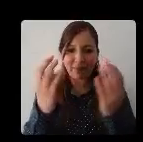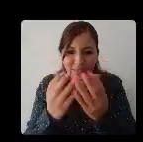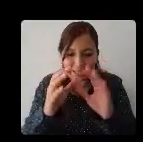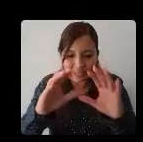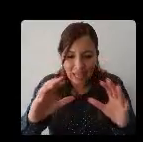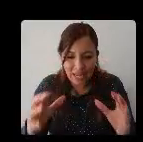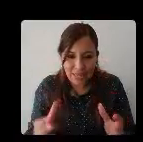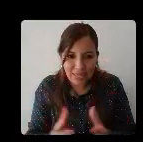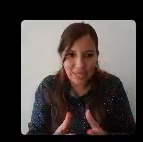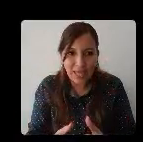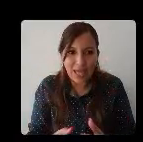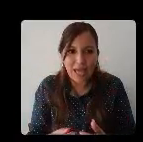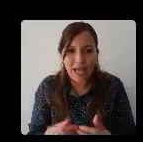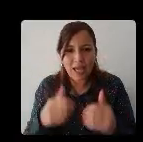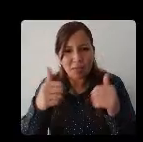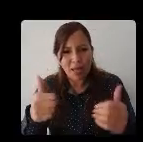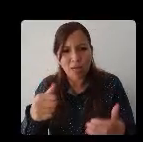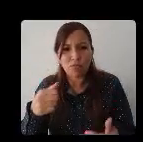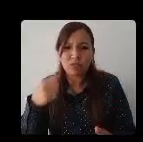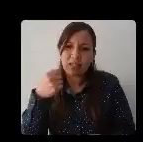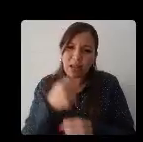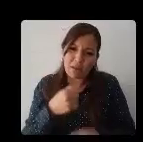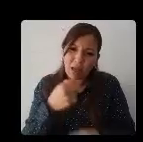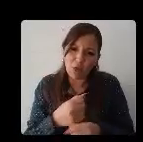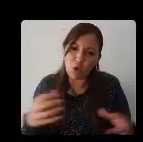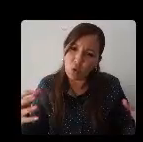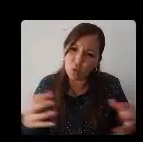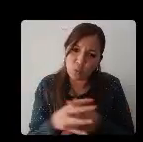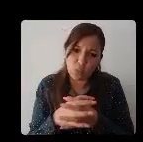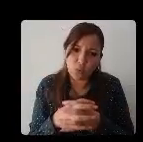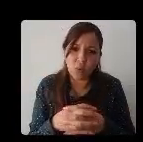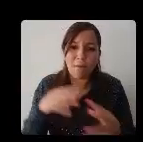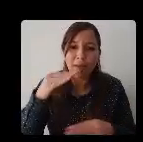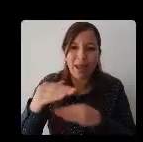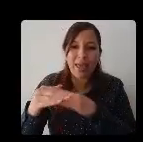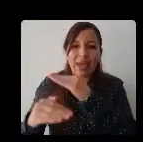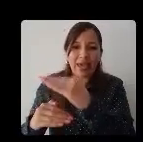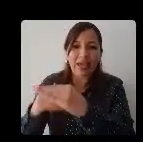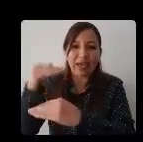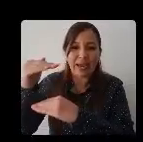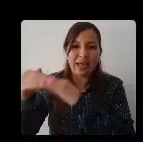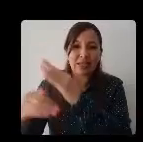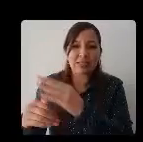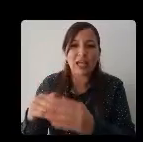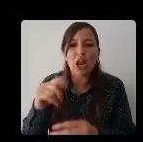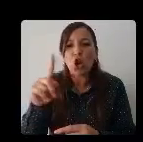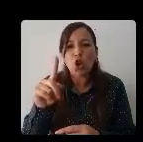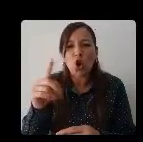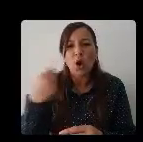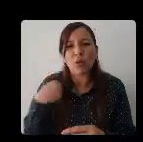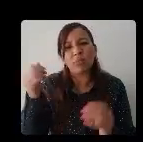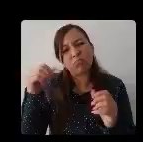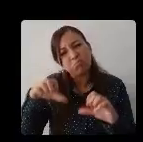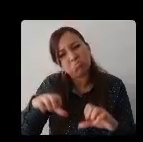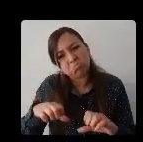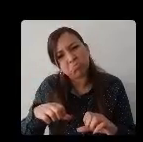continuando, porque tampoco no nos vamos a desanimar por todo lo que estamos viviendo. Sé que es difícil, pero vamos a